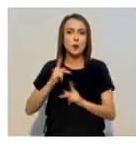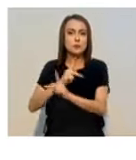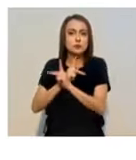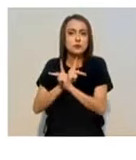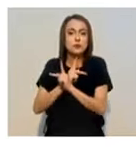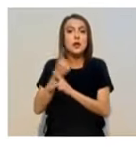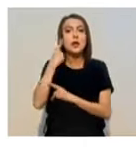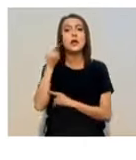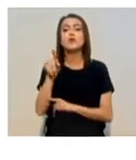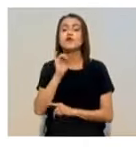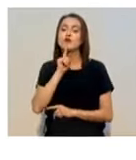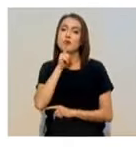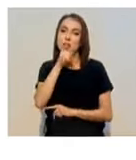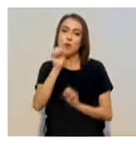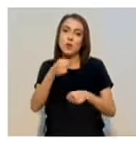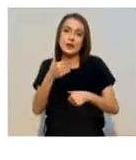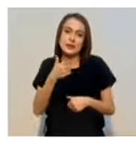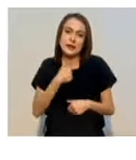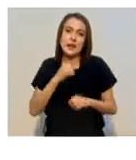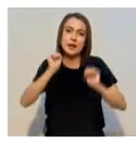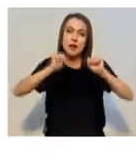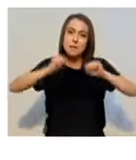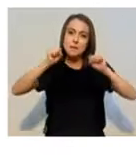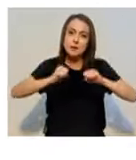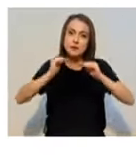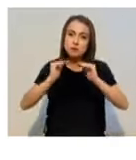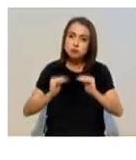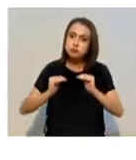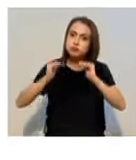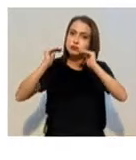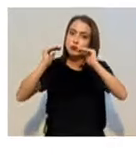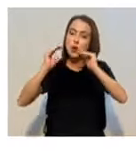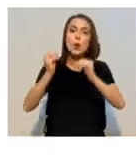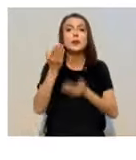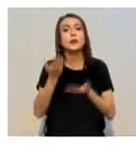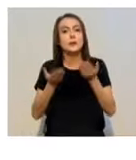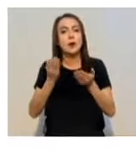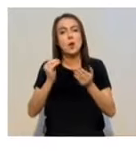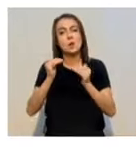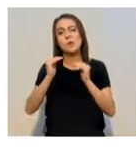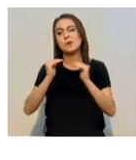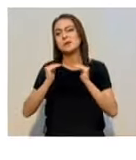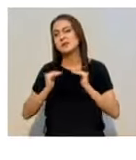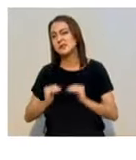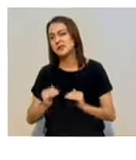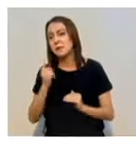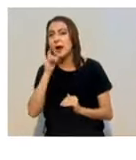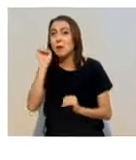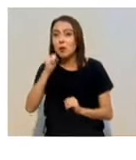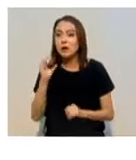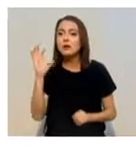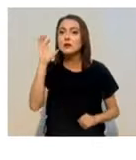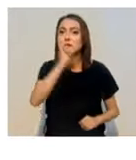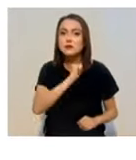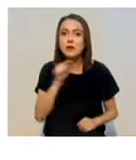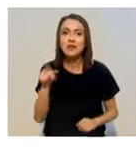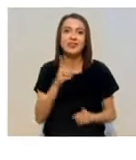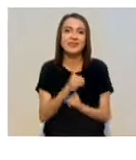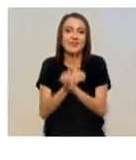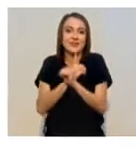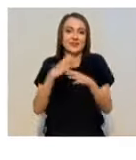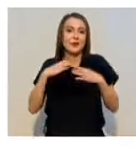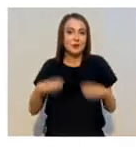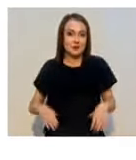de la prueba, pues en realidad pueden tener una capacidad alta o una capacidad también muy baja para detectar las